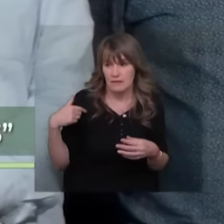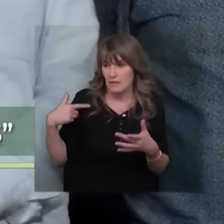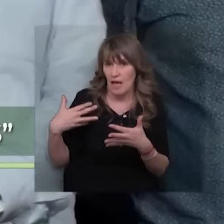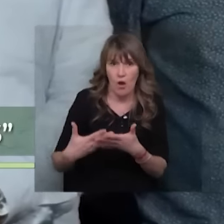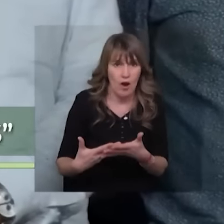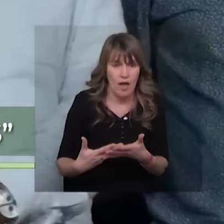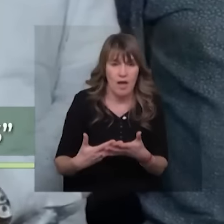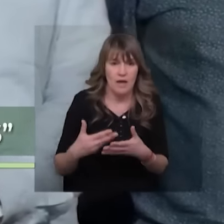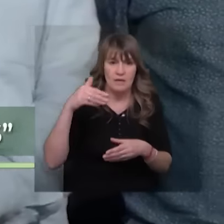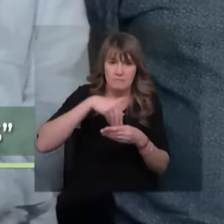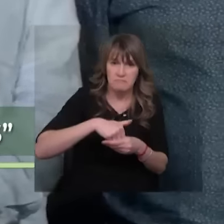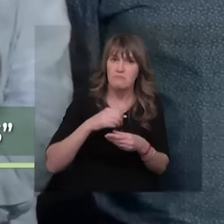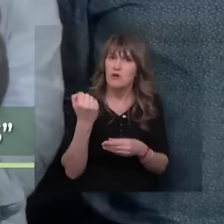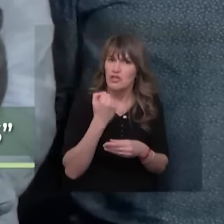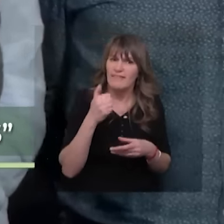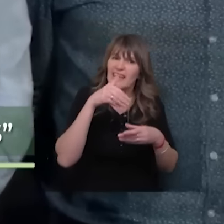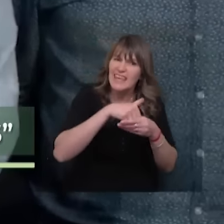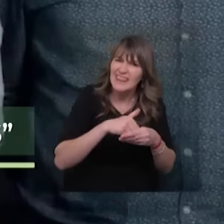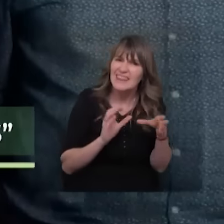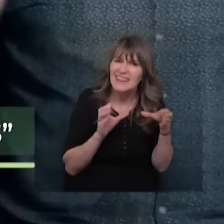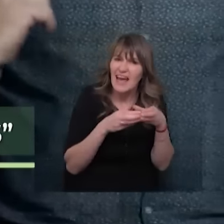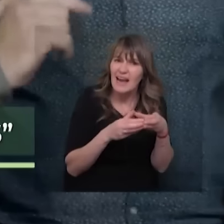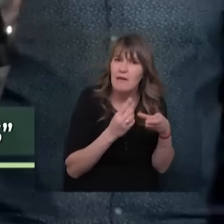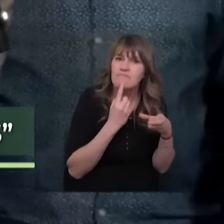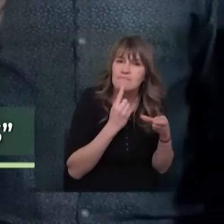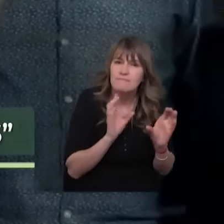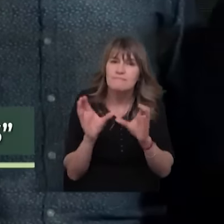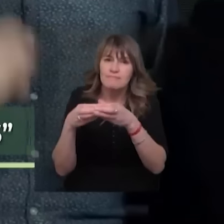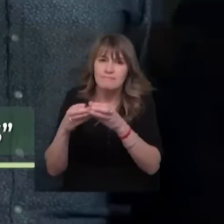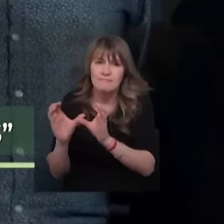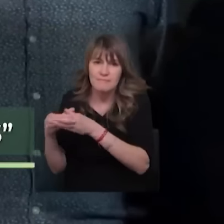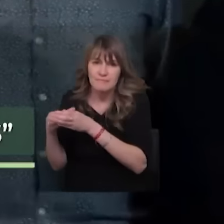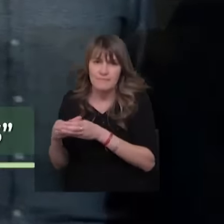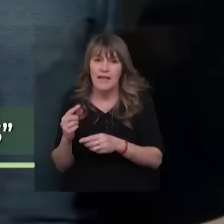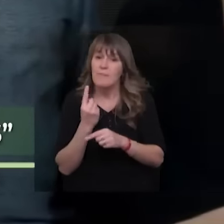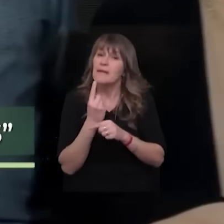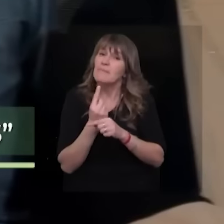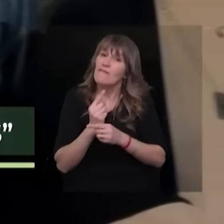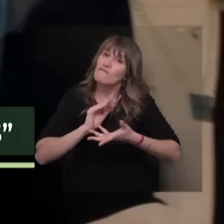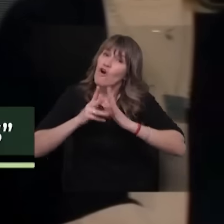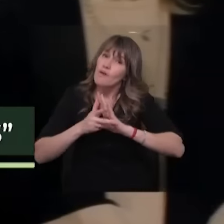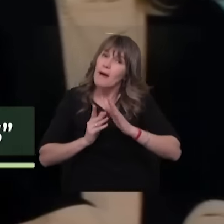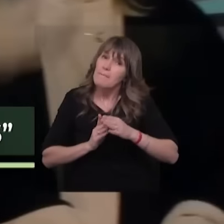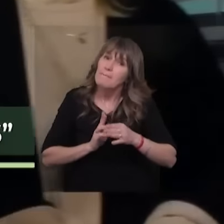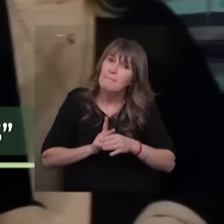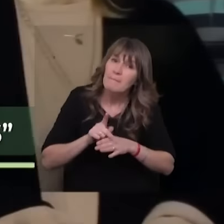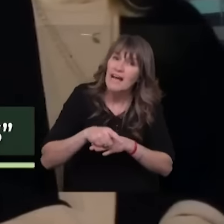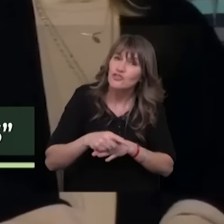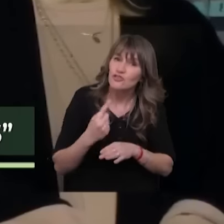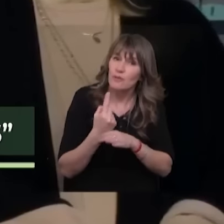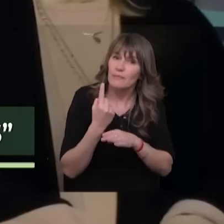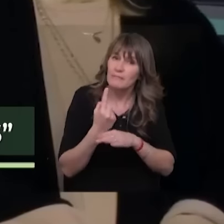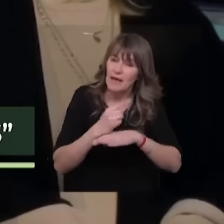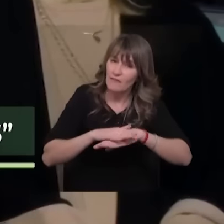tiempos porque la interna es el primer escalón de un